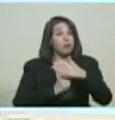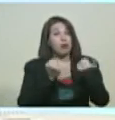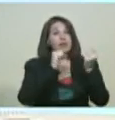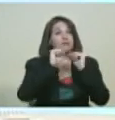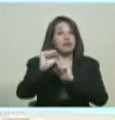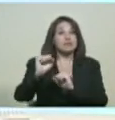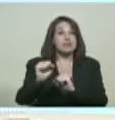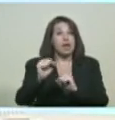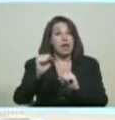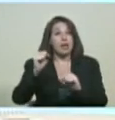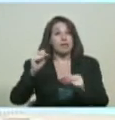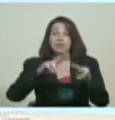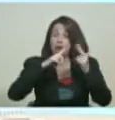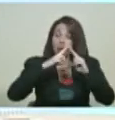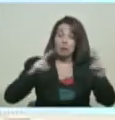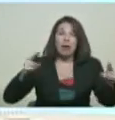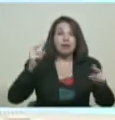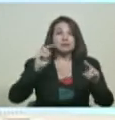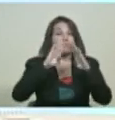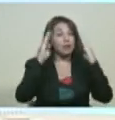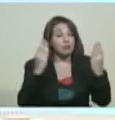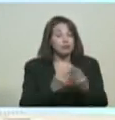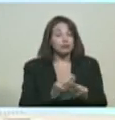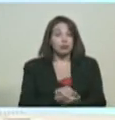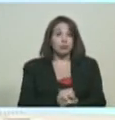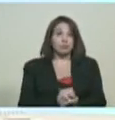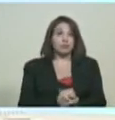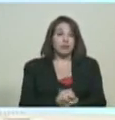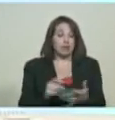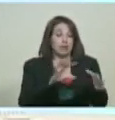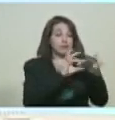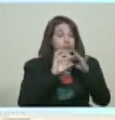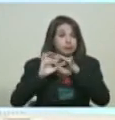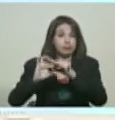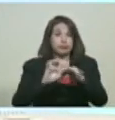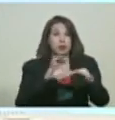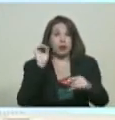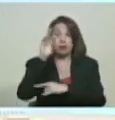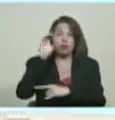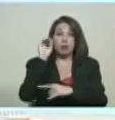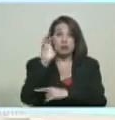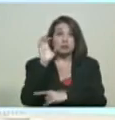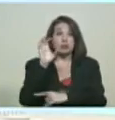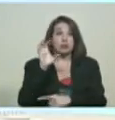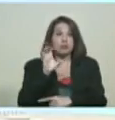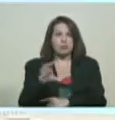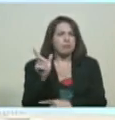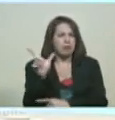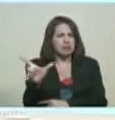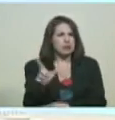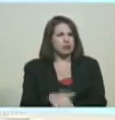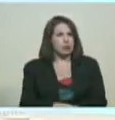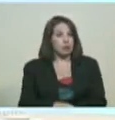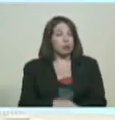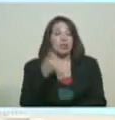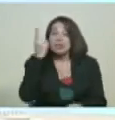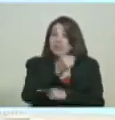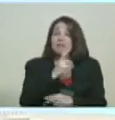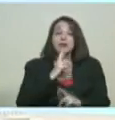y pido más que articulemos y aquí al congreso del partido bueno una respuesta